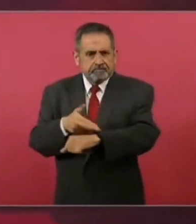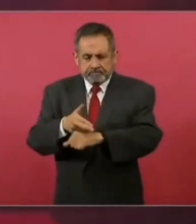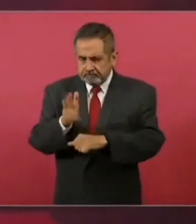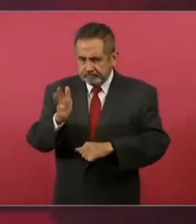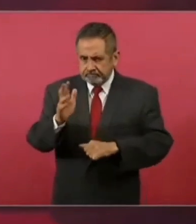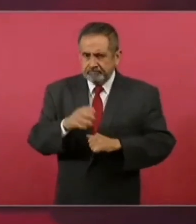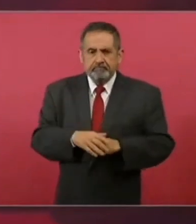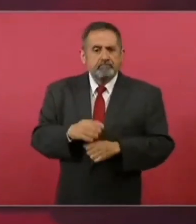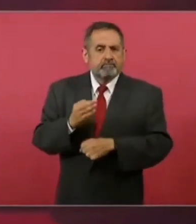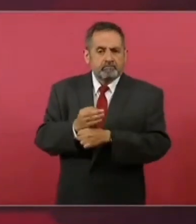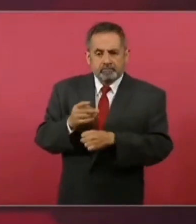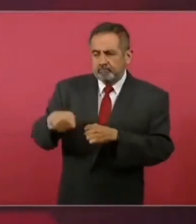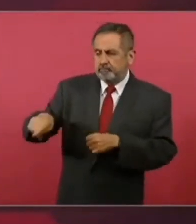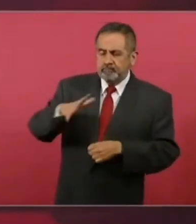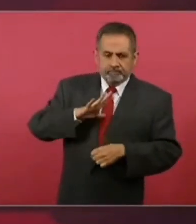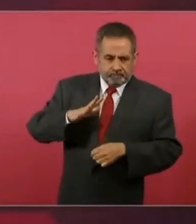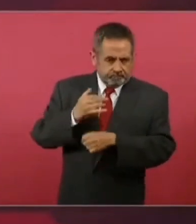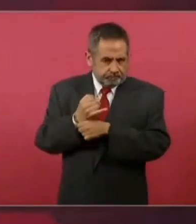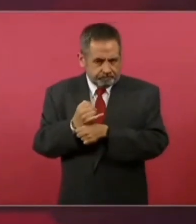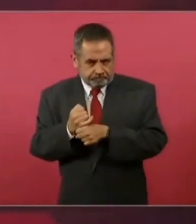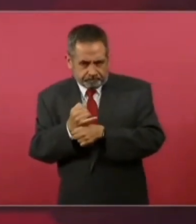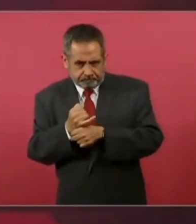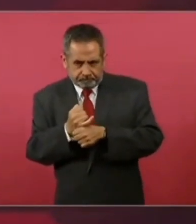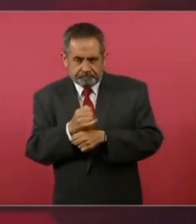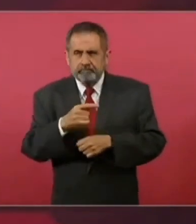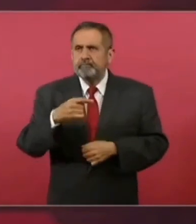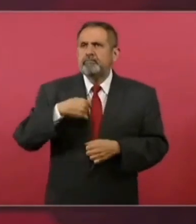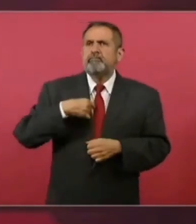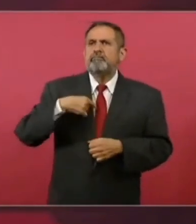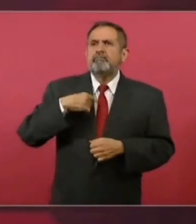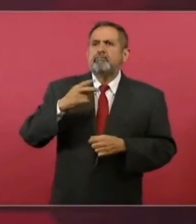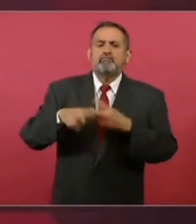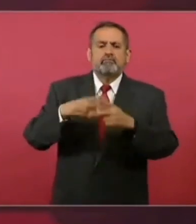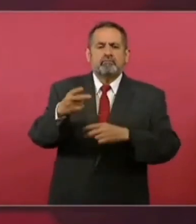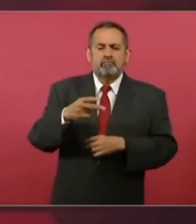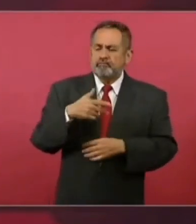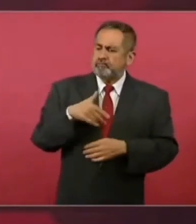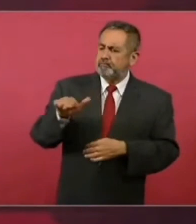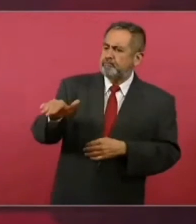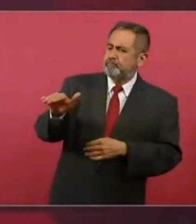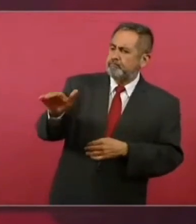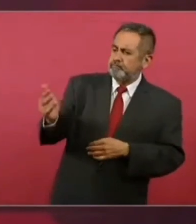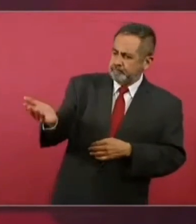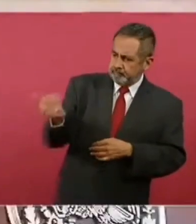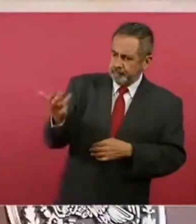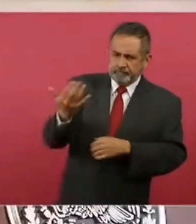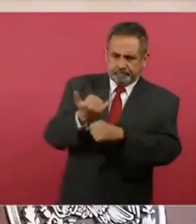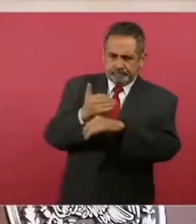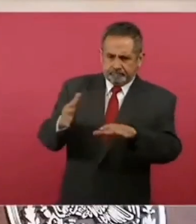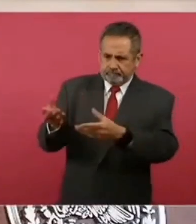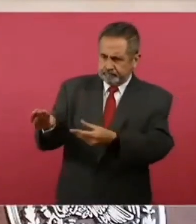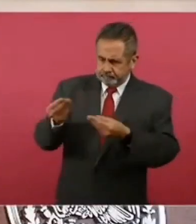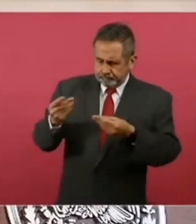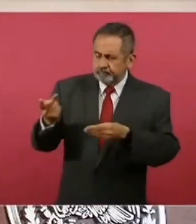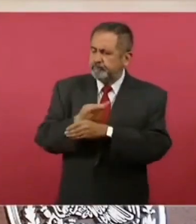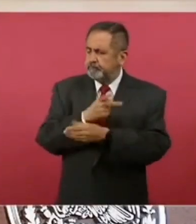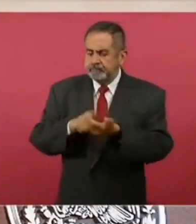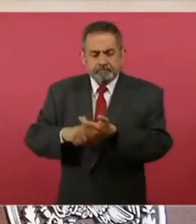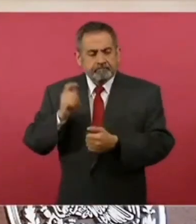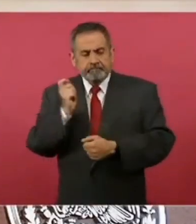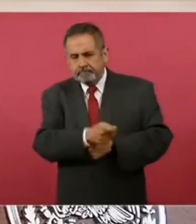hay investigaciones y yo voy a pedir un informe para que